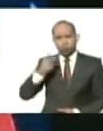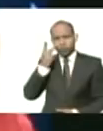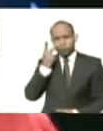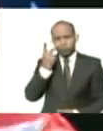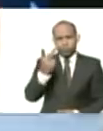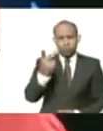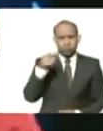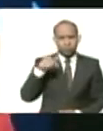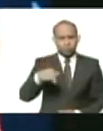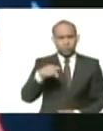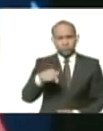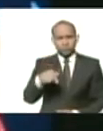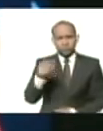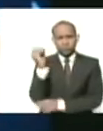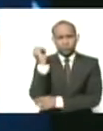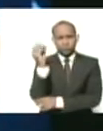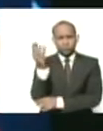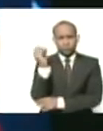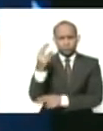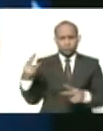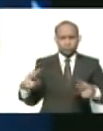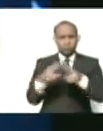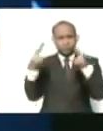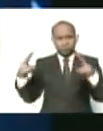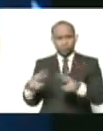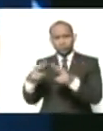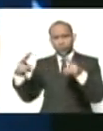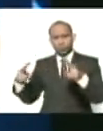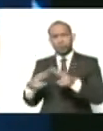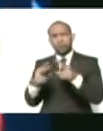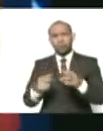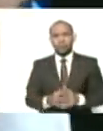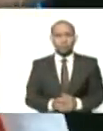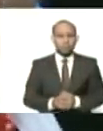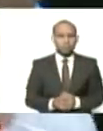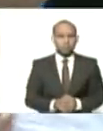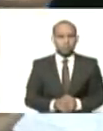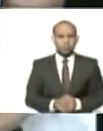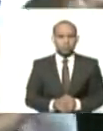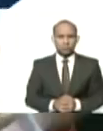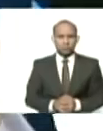en esta cantidad de reuniones y encuentros que se están realizando.